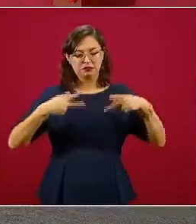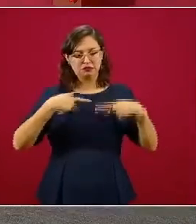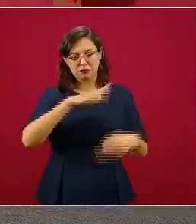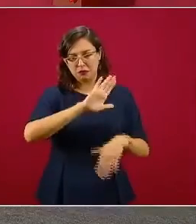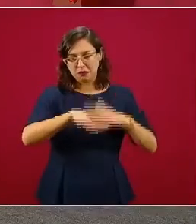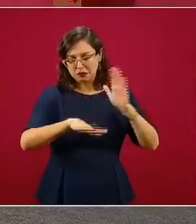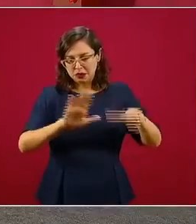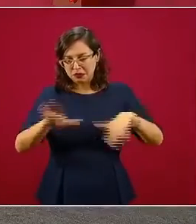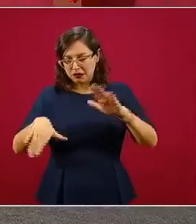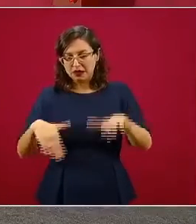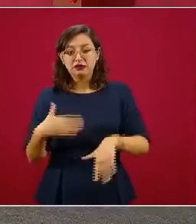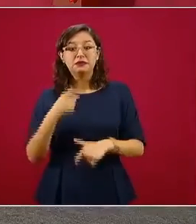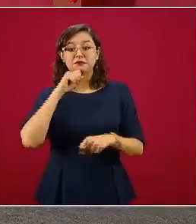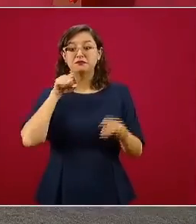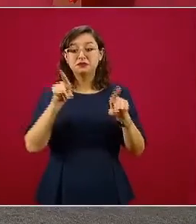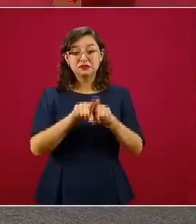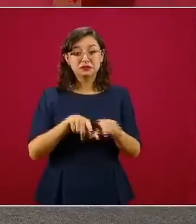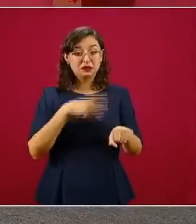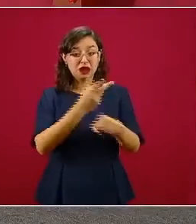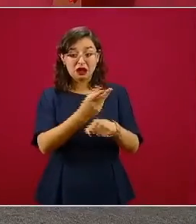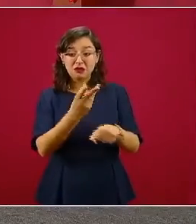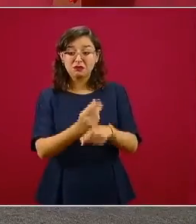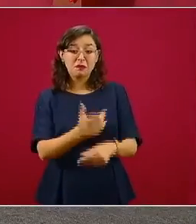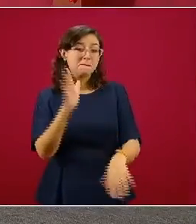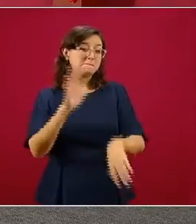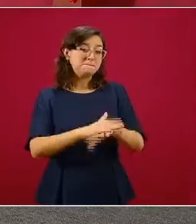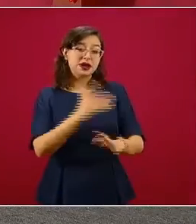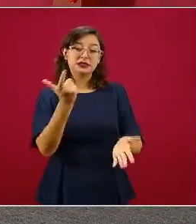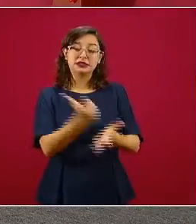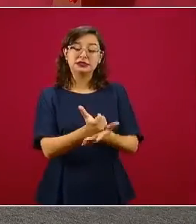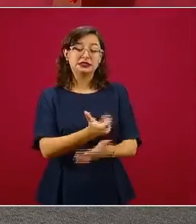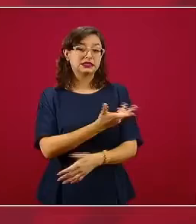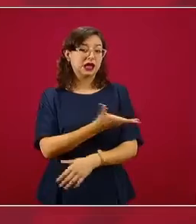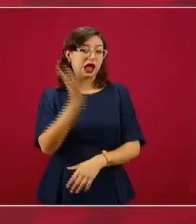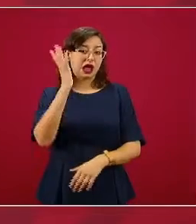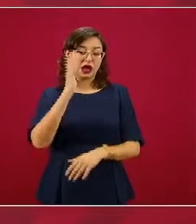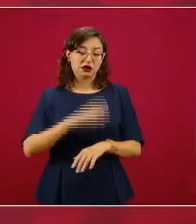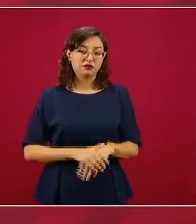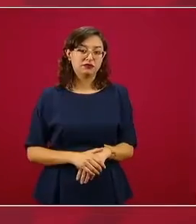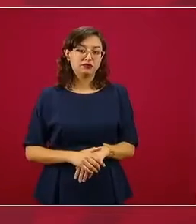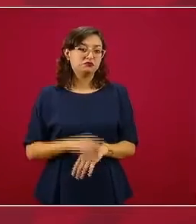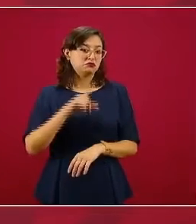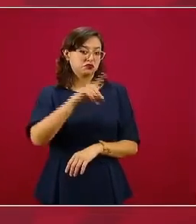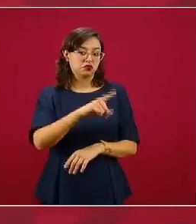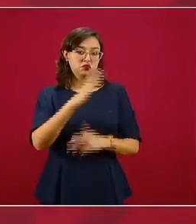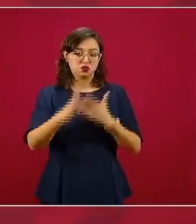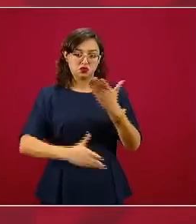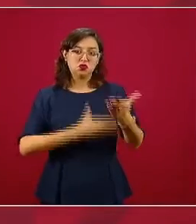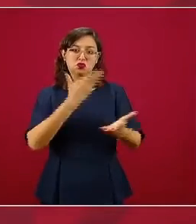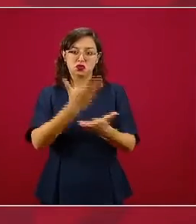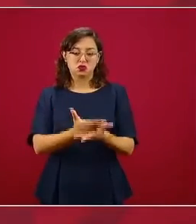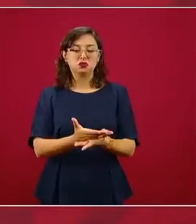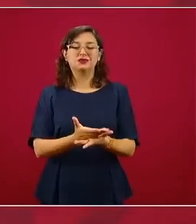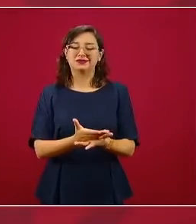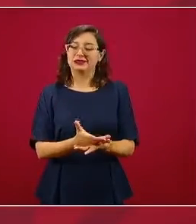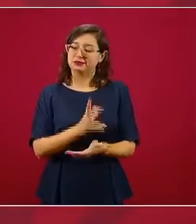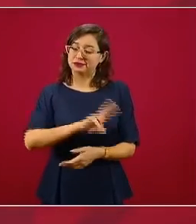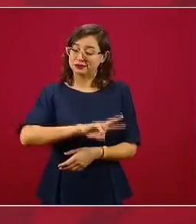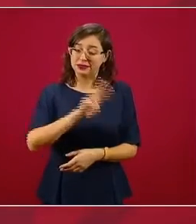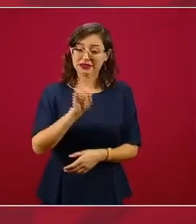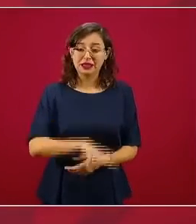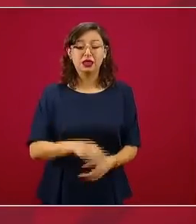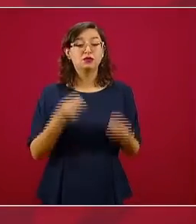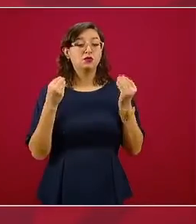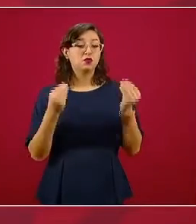Entonces, lo mejor es siempre prevenir. Esto que tú planteas, mucha gente por necesidad,